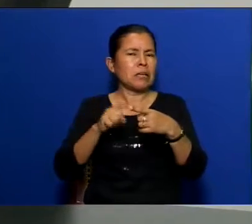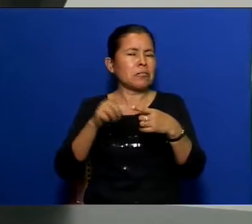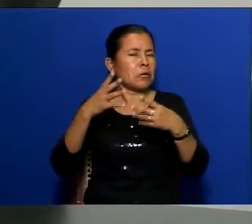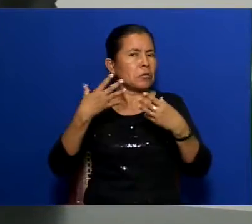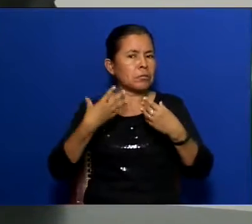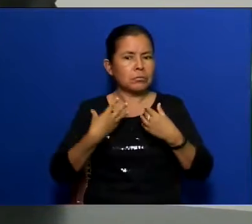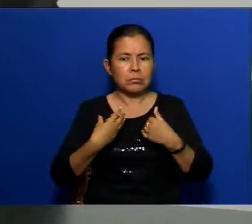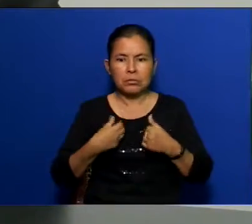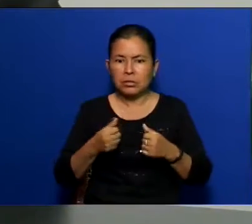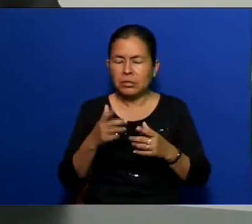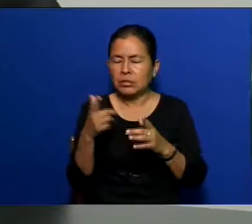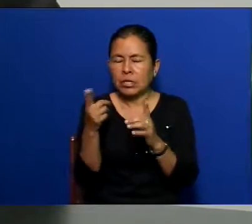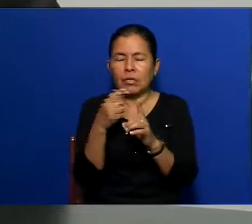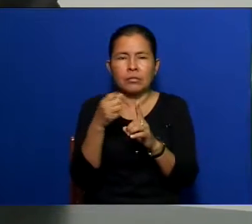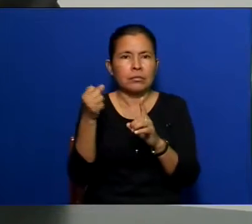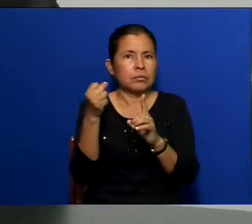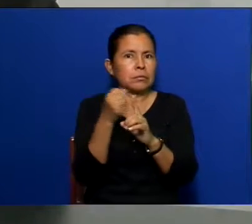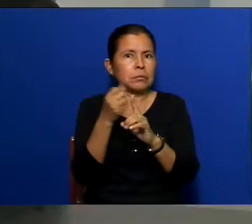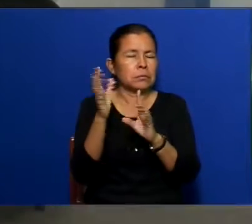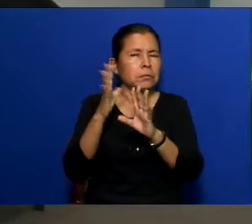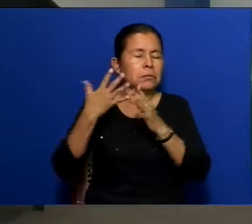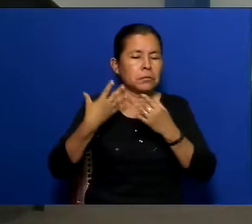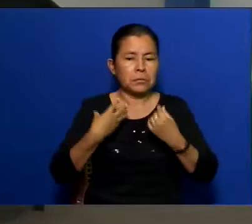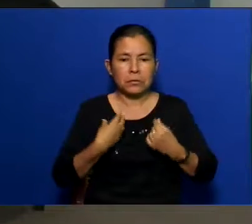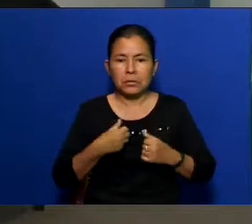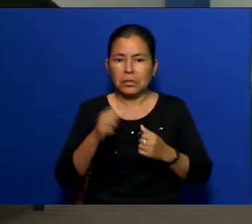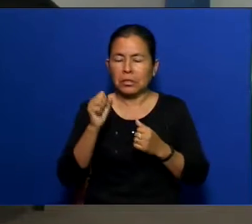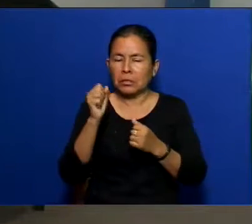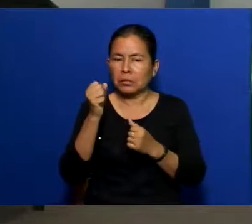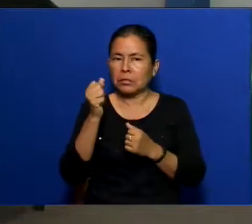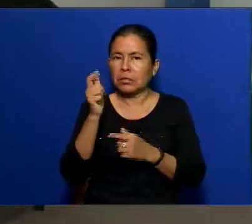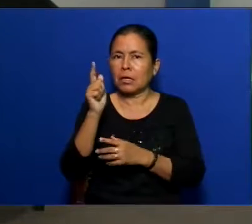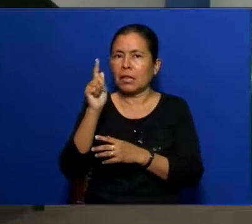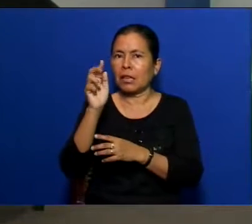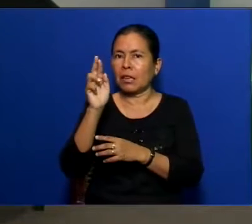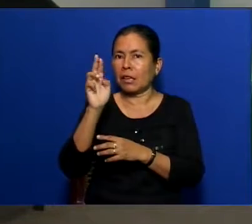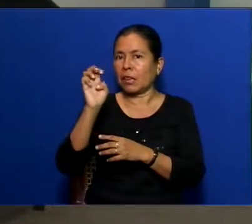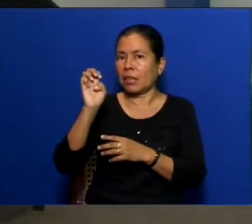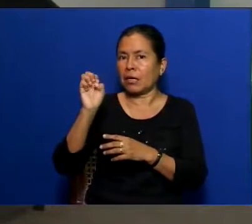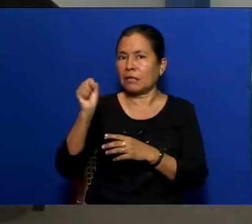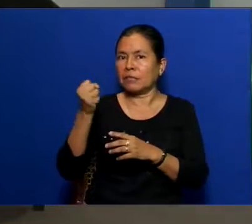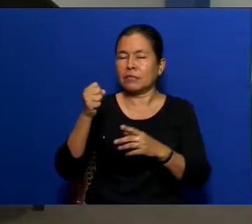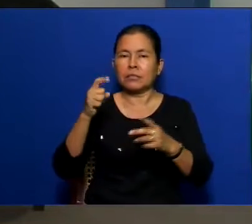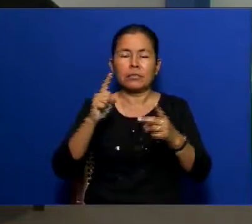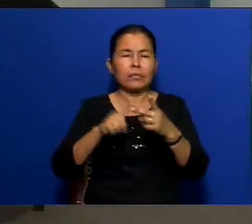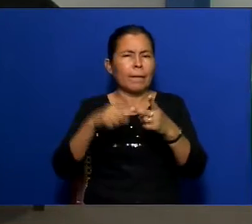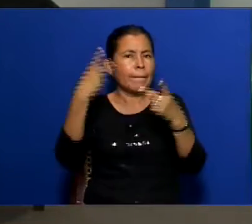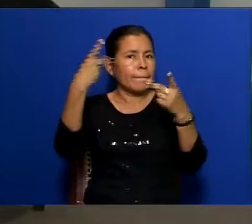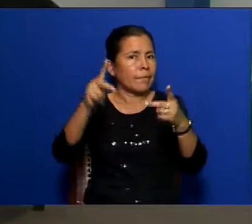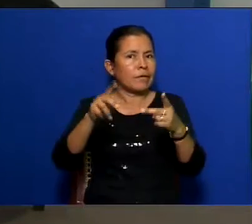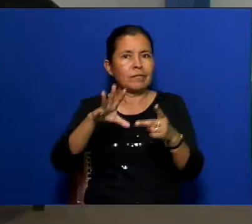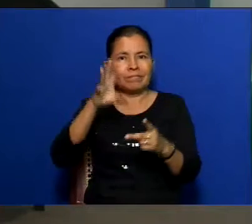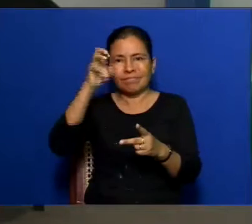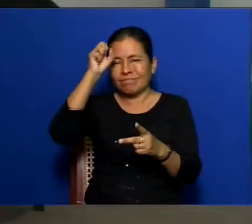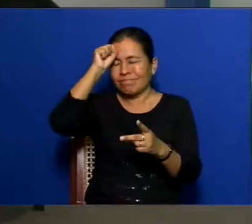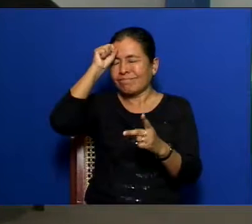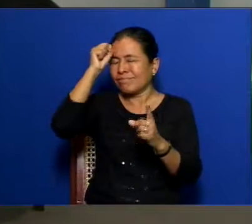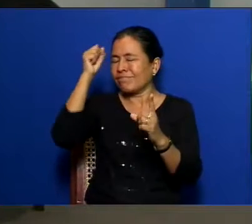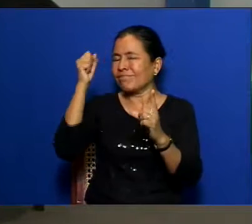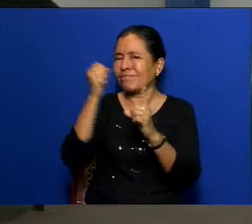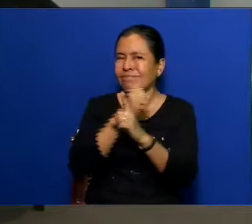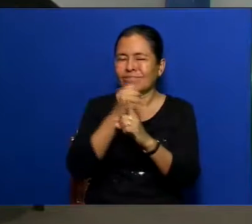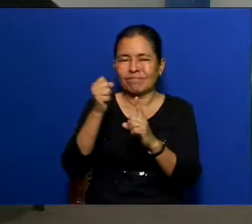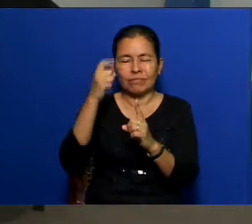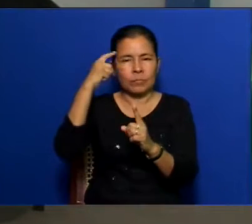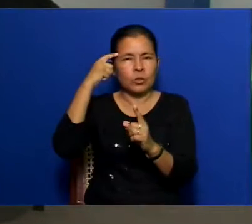la agresión desaparece también. Pero el trauma psíquico no, el trauma psíquico es prácticamente como